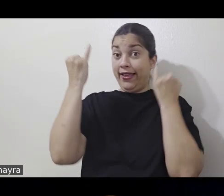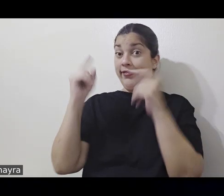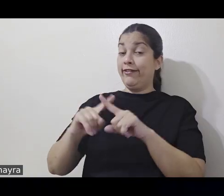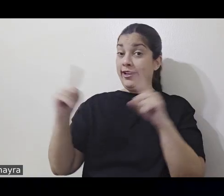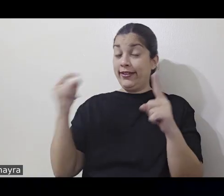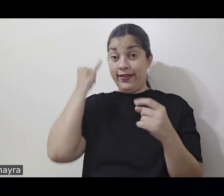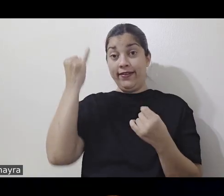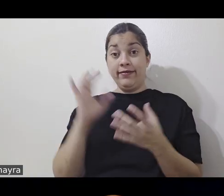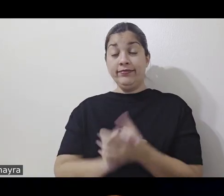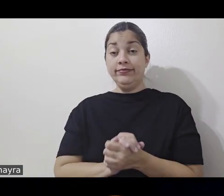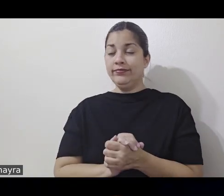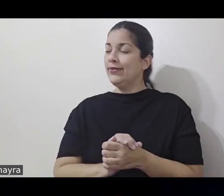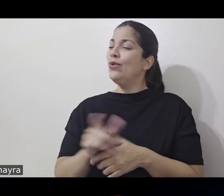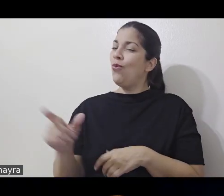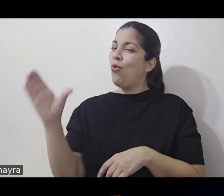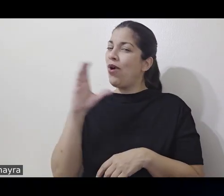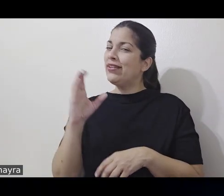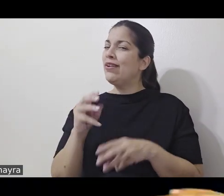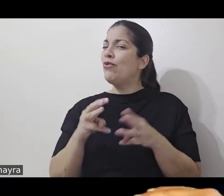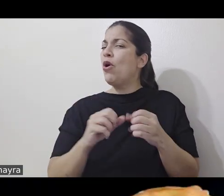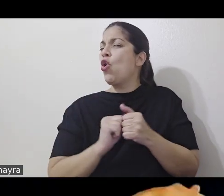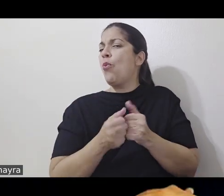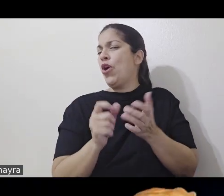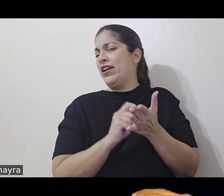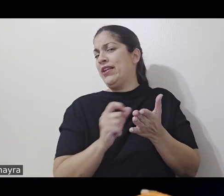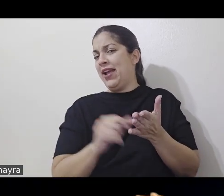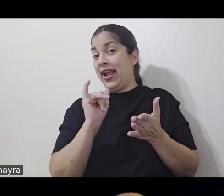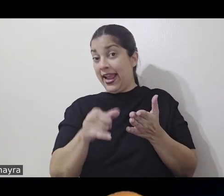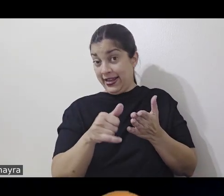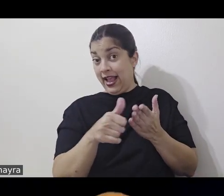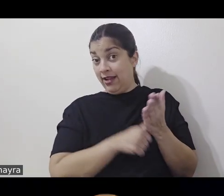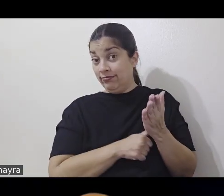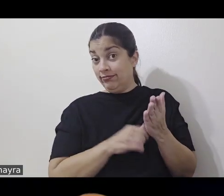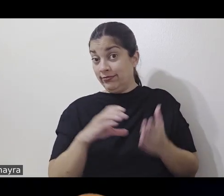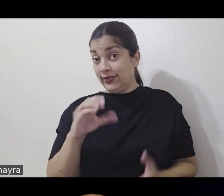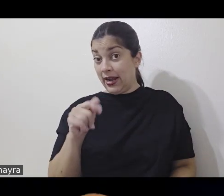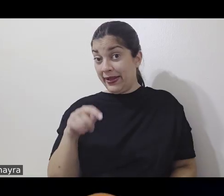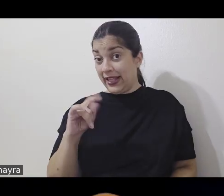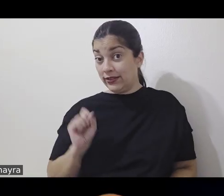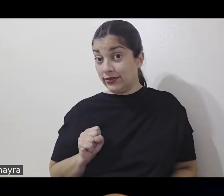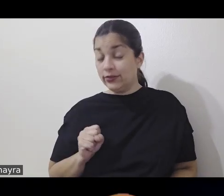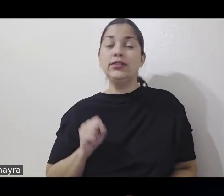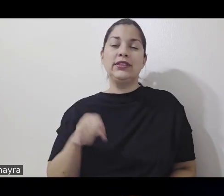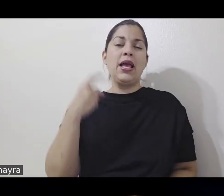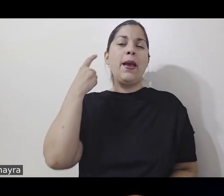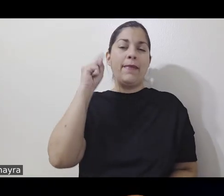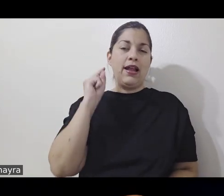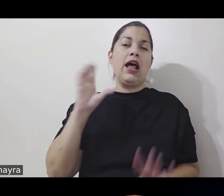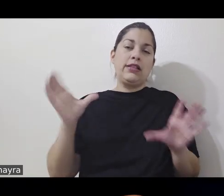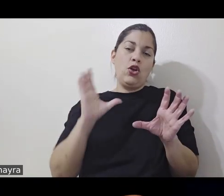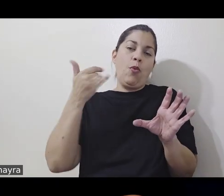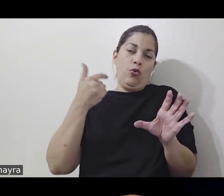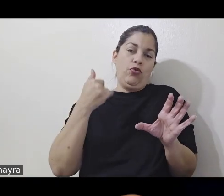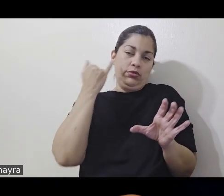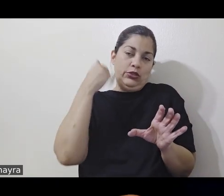Exacto, que buscaste ese estilo de cómo se escribían esas carpetas para entonces escribir tu cuento. Sí, para hacer como si yo fuera de